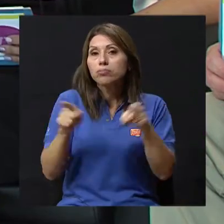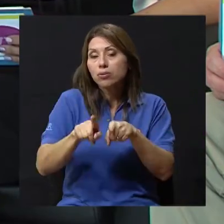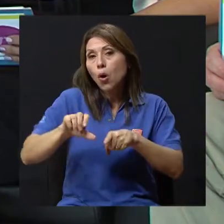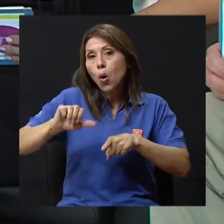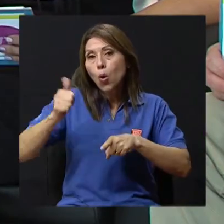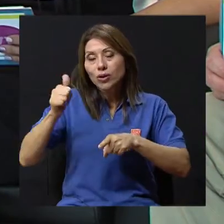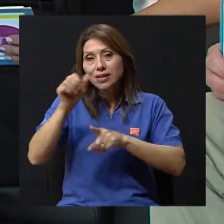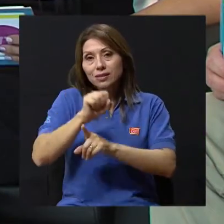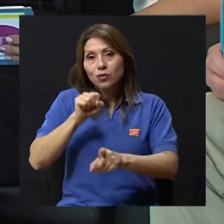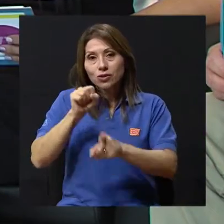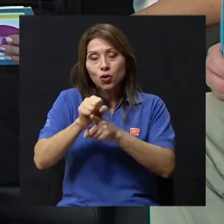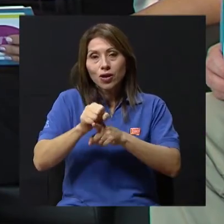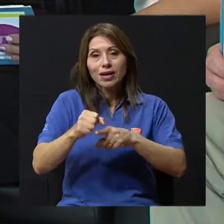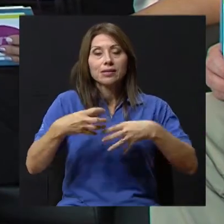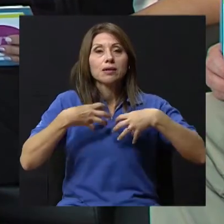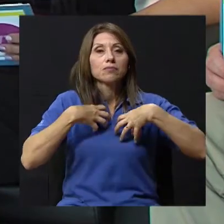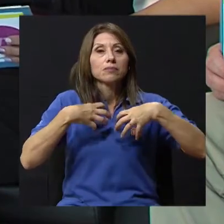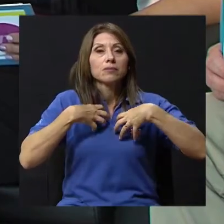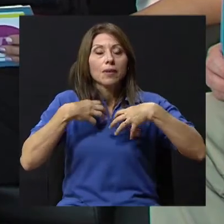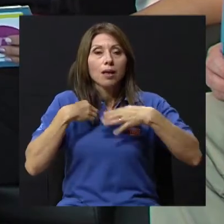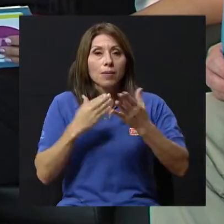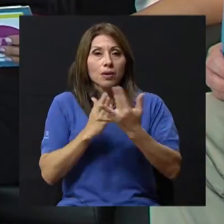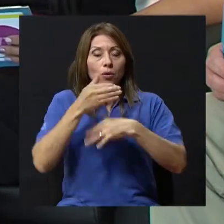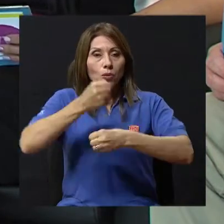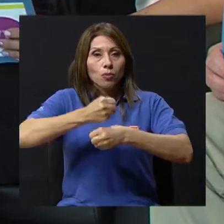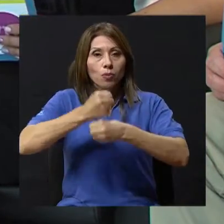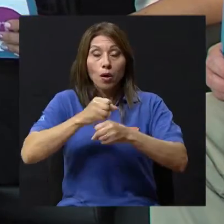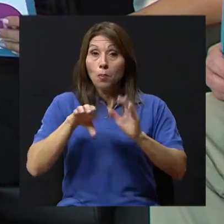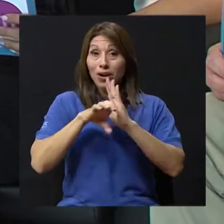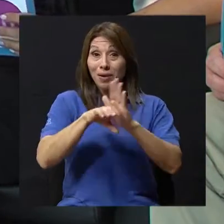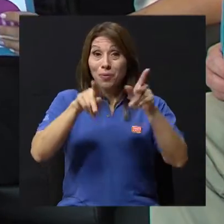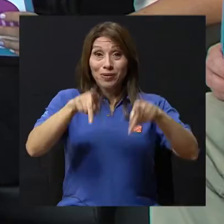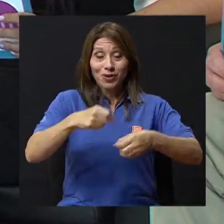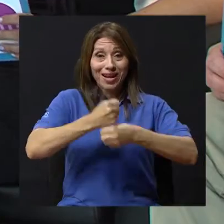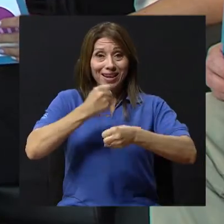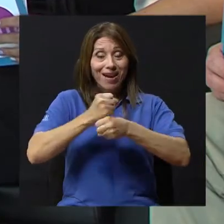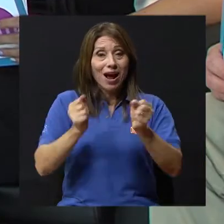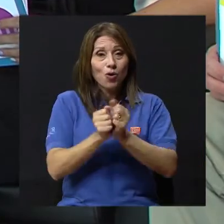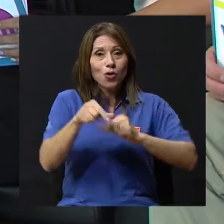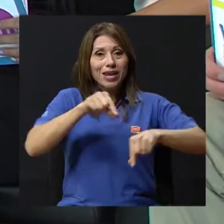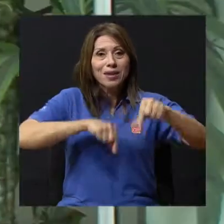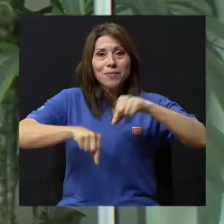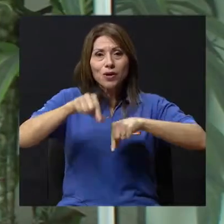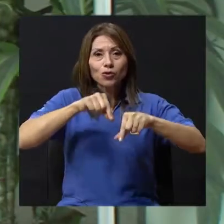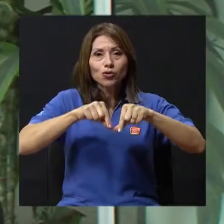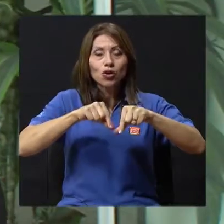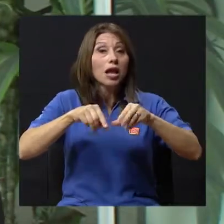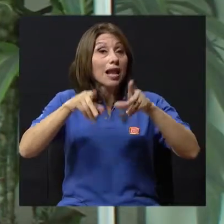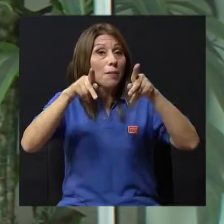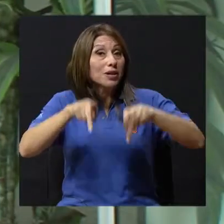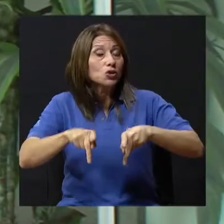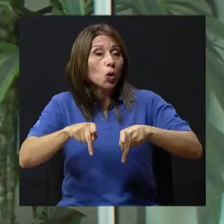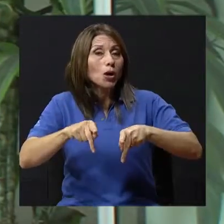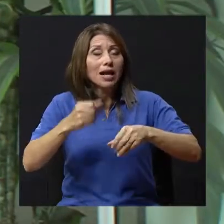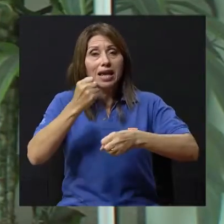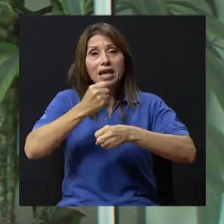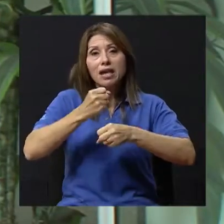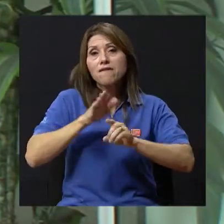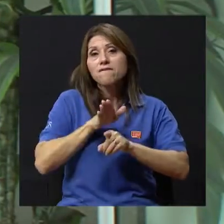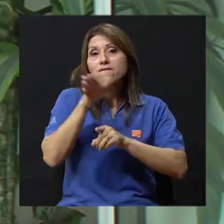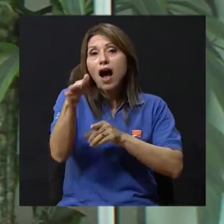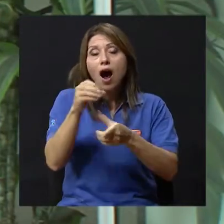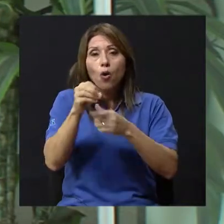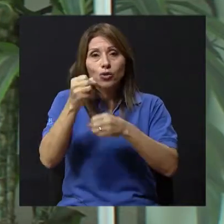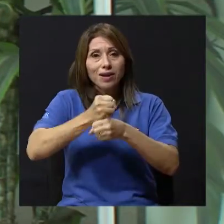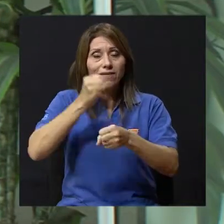la persona que trabaja con químicos, la persona que va a un salón de belleza, por ejemplo, y se ve expuesta a esos olores